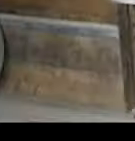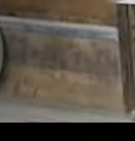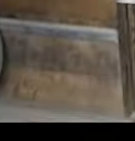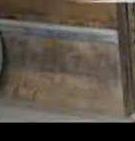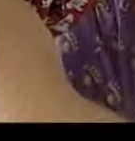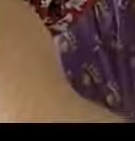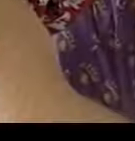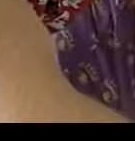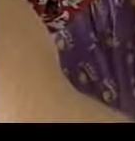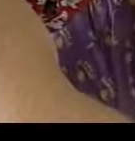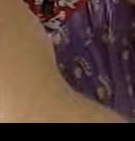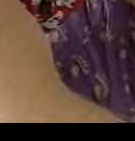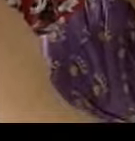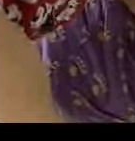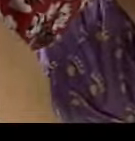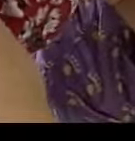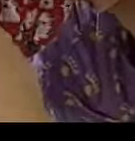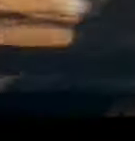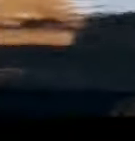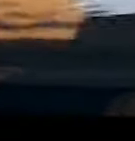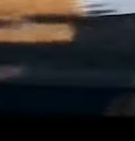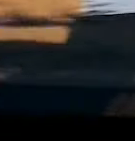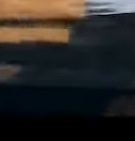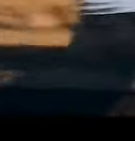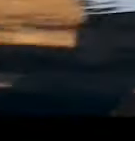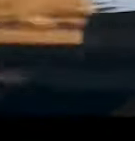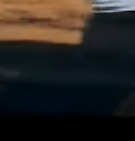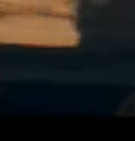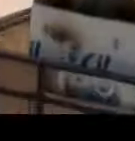¿Apretando al perro saldrá su excremento? Sí.